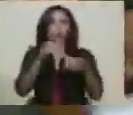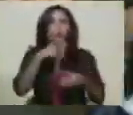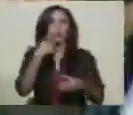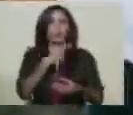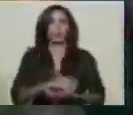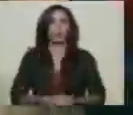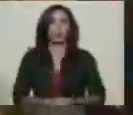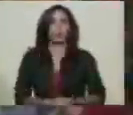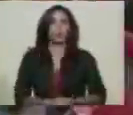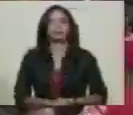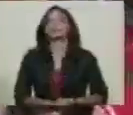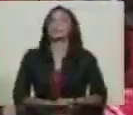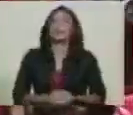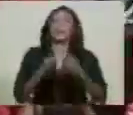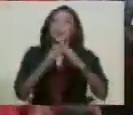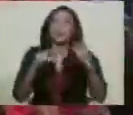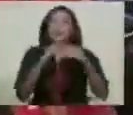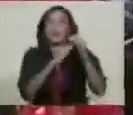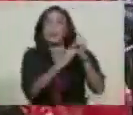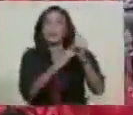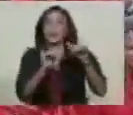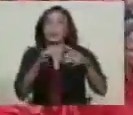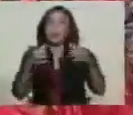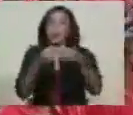ser líderes de la VCH.